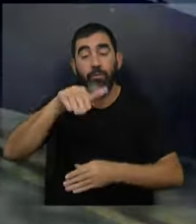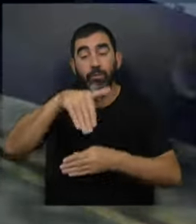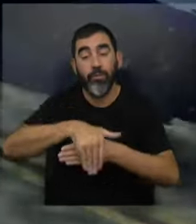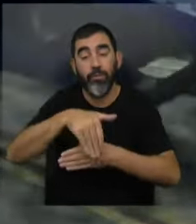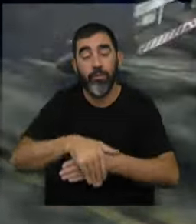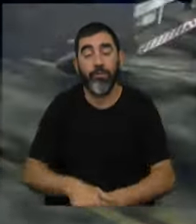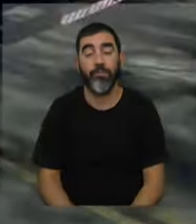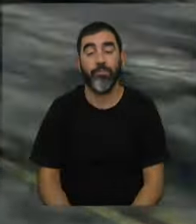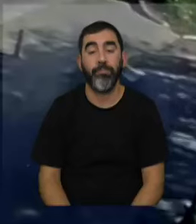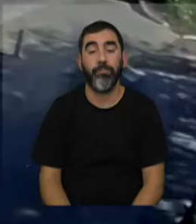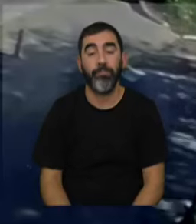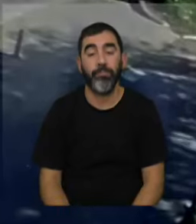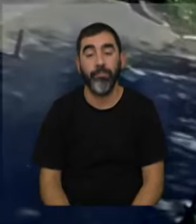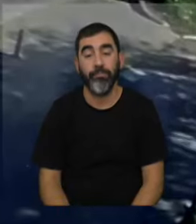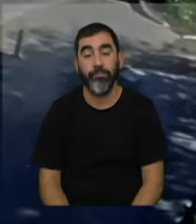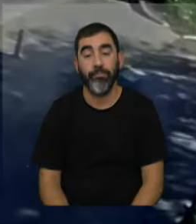la